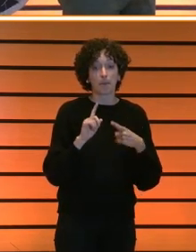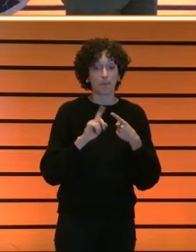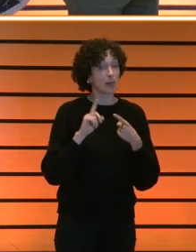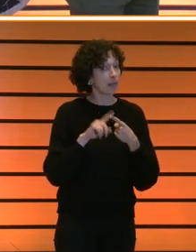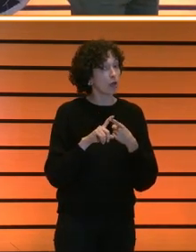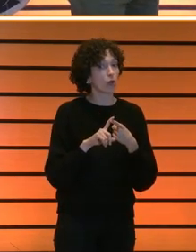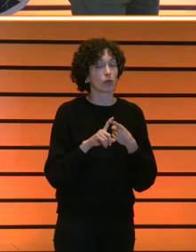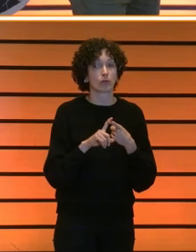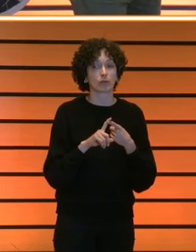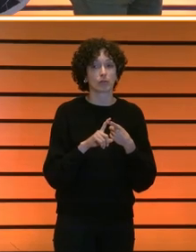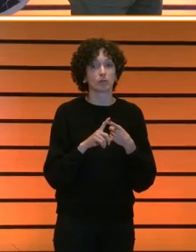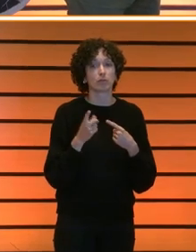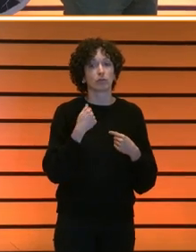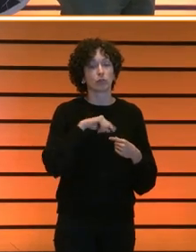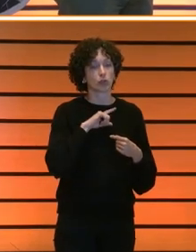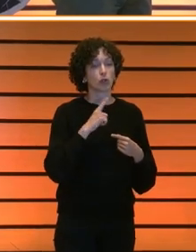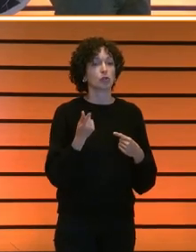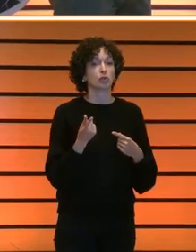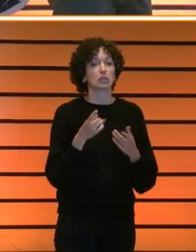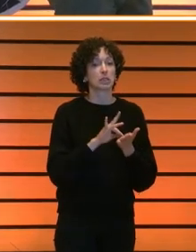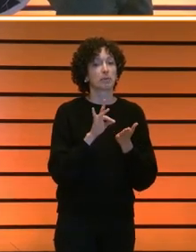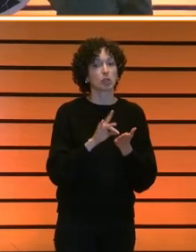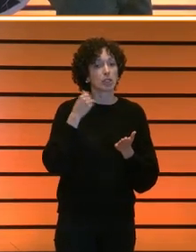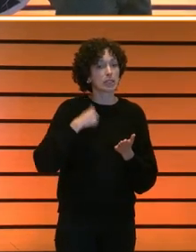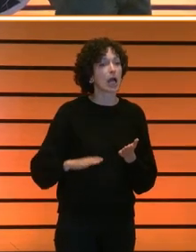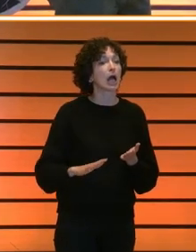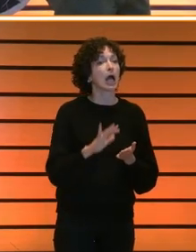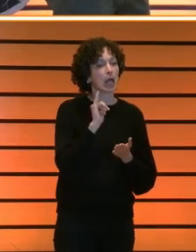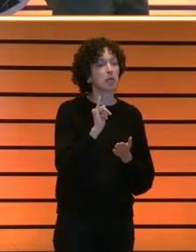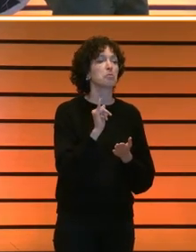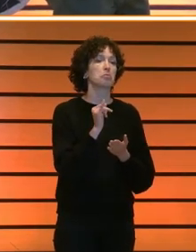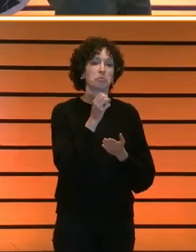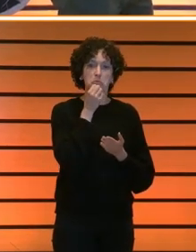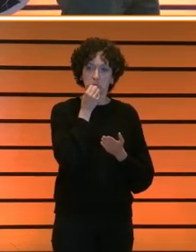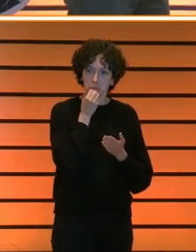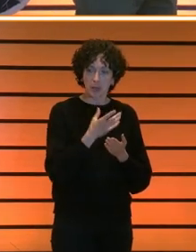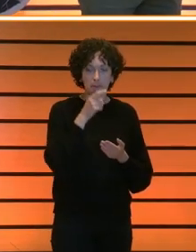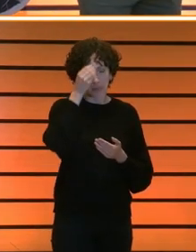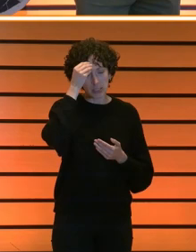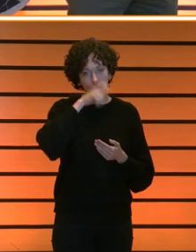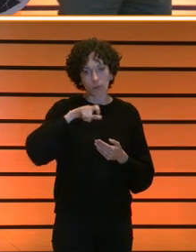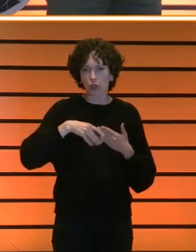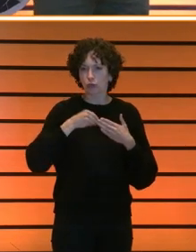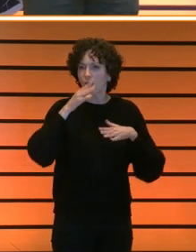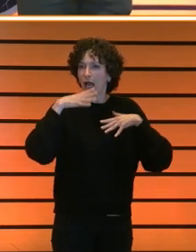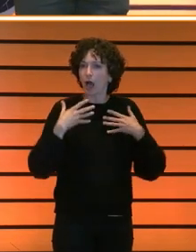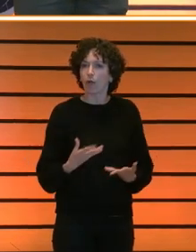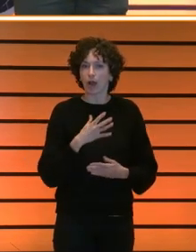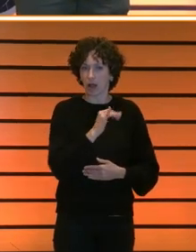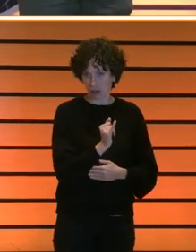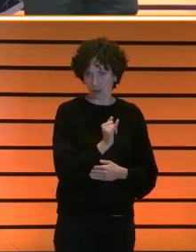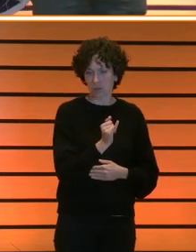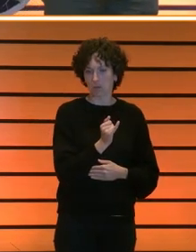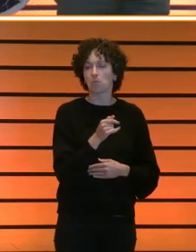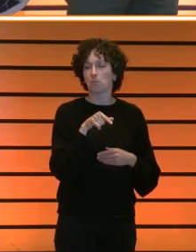conseguir ser solvente mejorando los servicios que ya prestamos pensando en los usuarios que ya tenemos pero